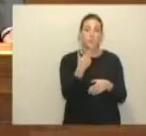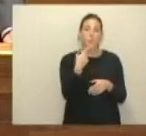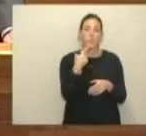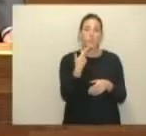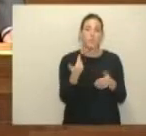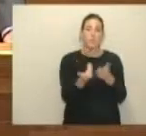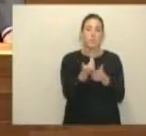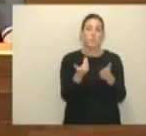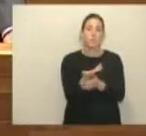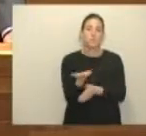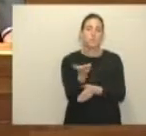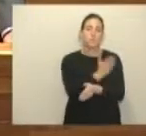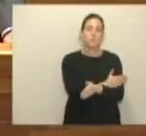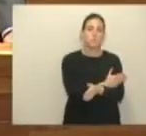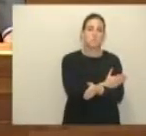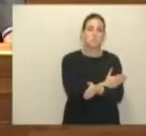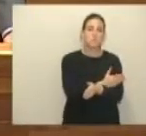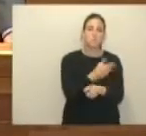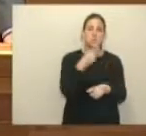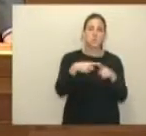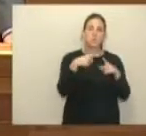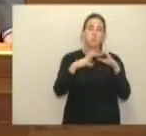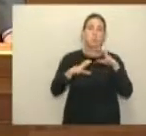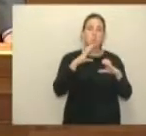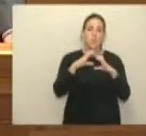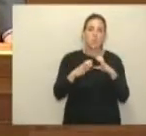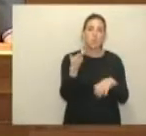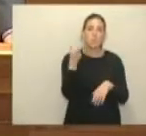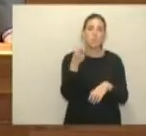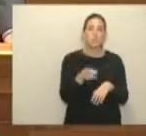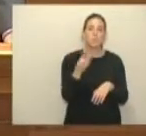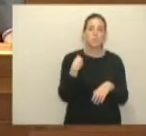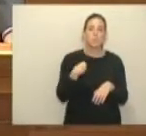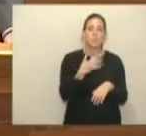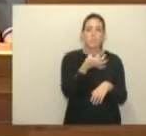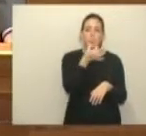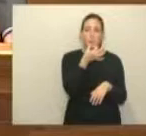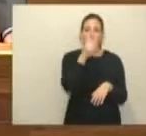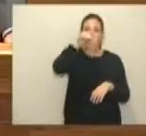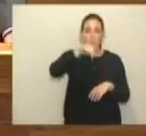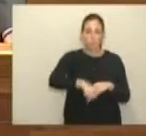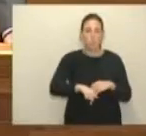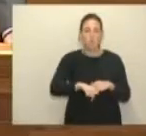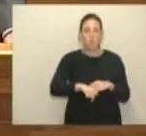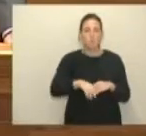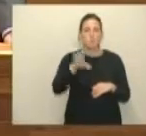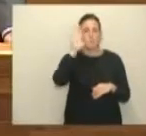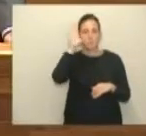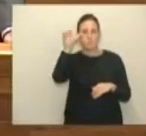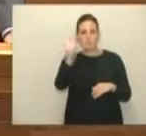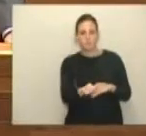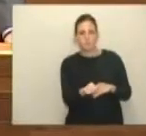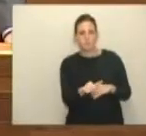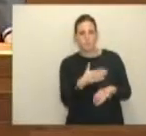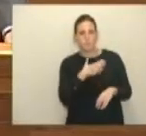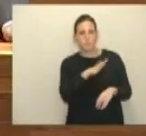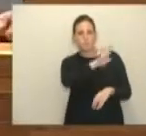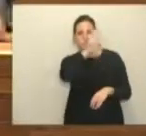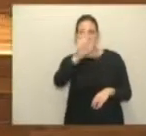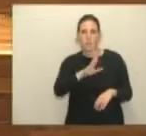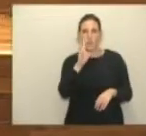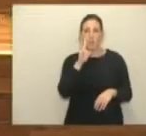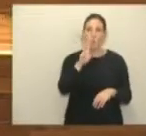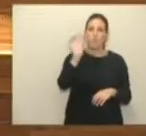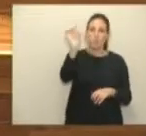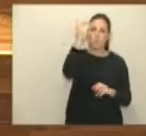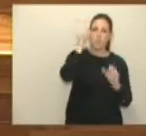los medios de comunicación y también a lo que acaba de relatar hoy aquí, parecería que estamos ante una